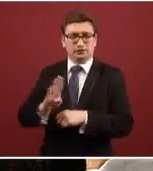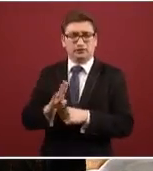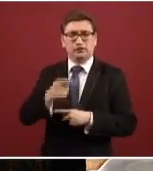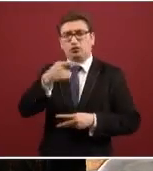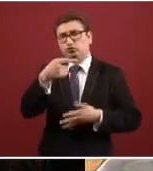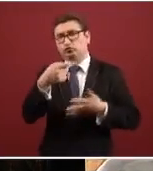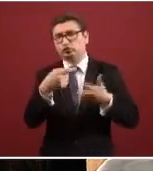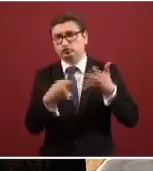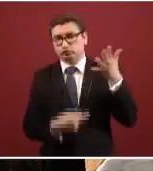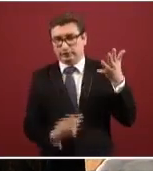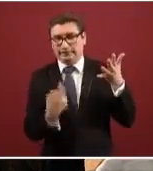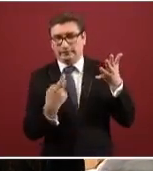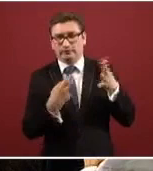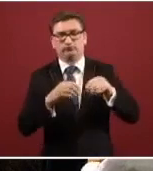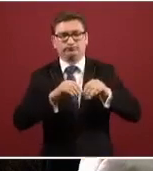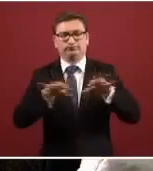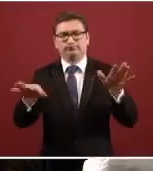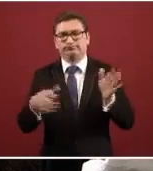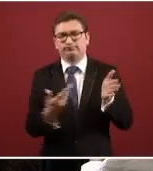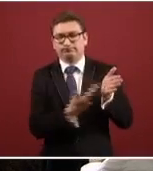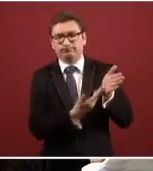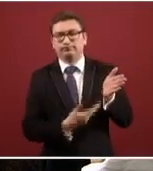en este caso